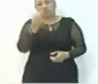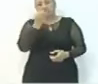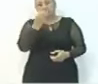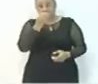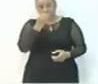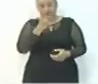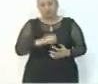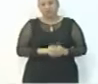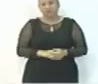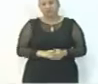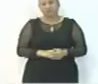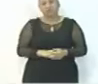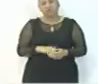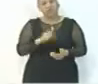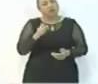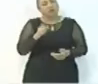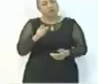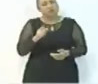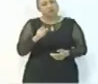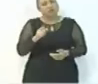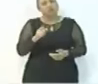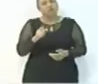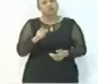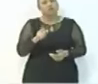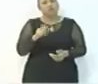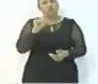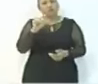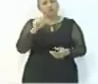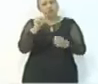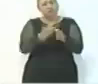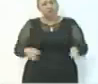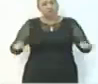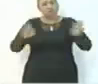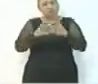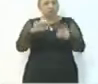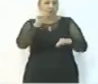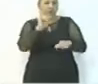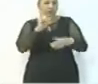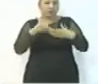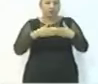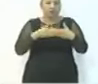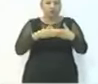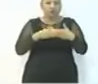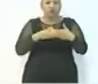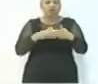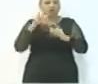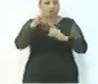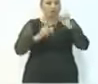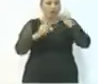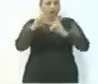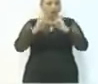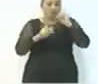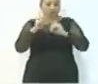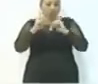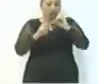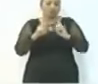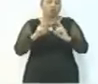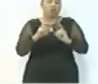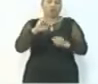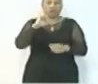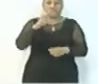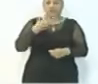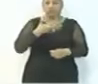En este contexto es importante mencionar que las mujeres embarazadas con caso sospechoso o confirmado de COVID